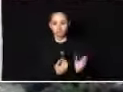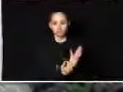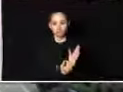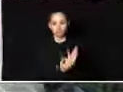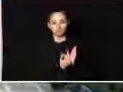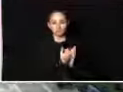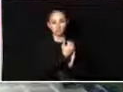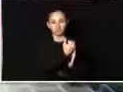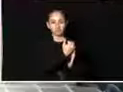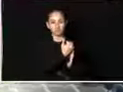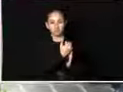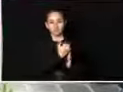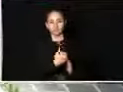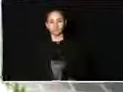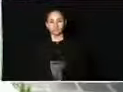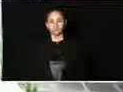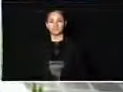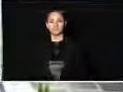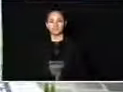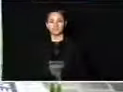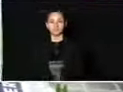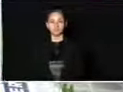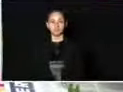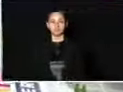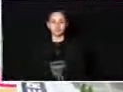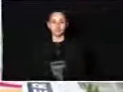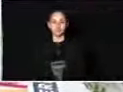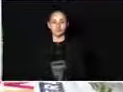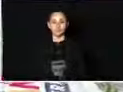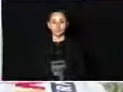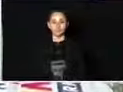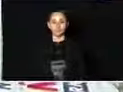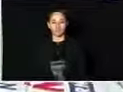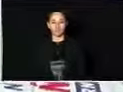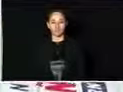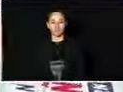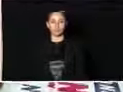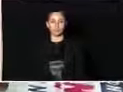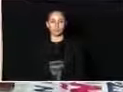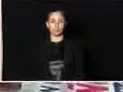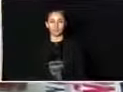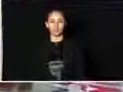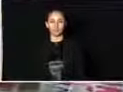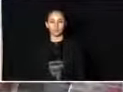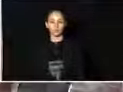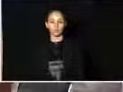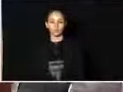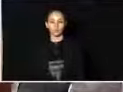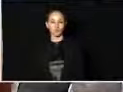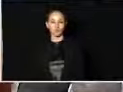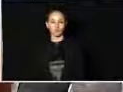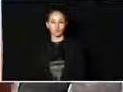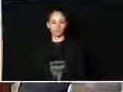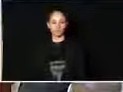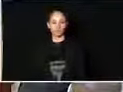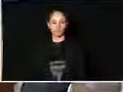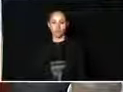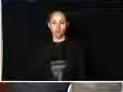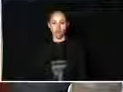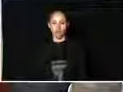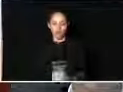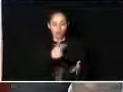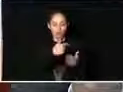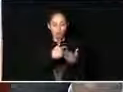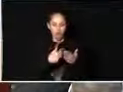como desarrollar los procesos de transformación a manufactura 4.0. Se logró una inversión conjunta de